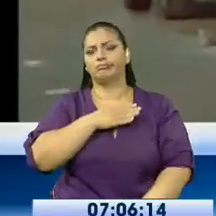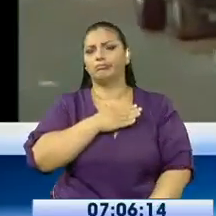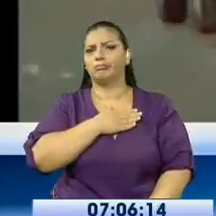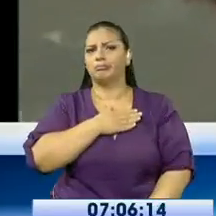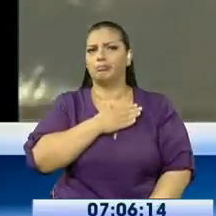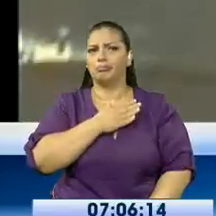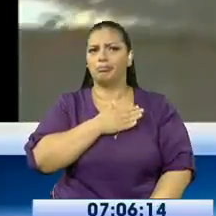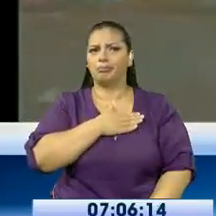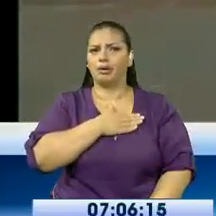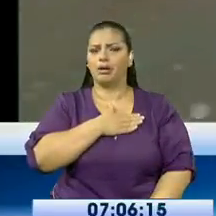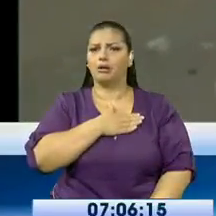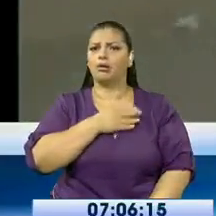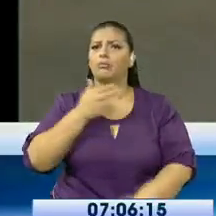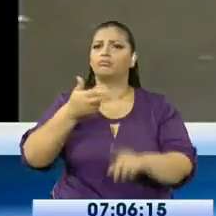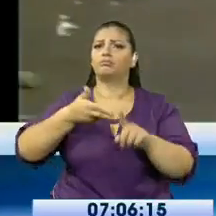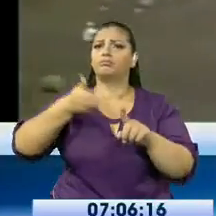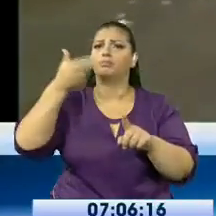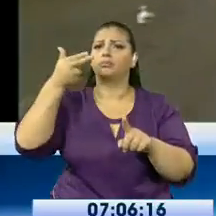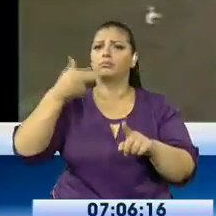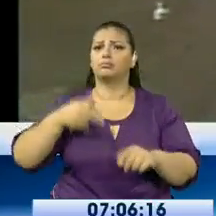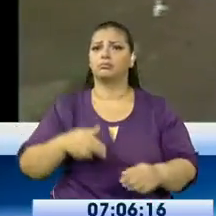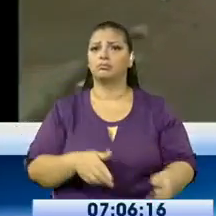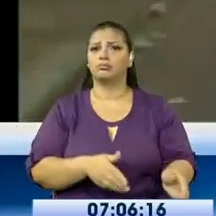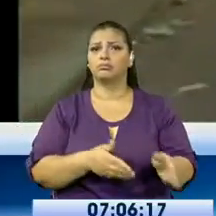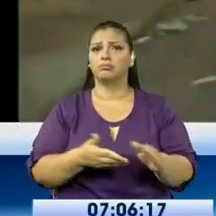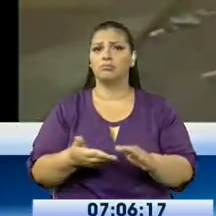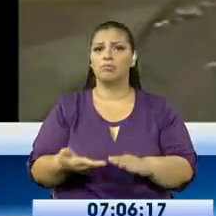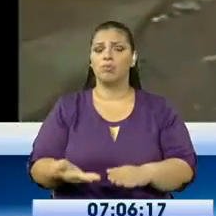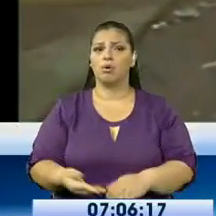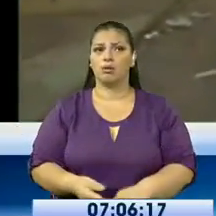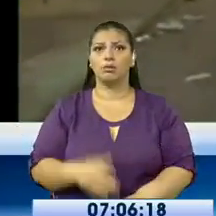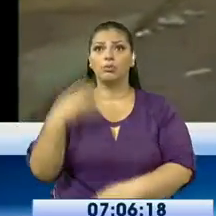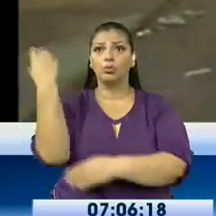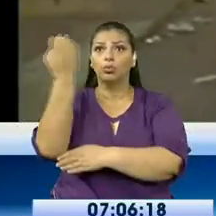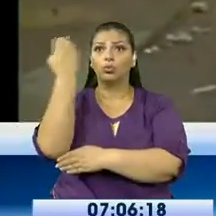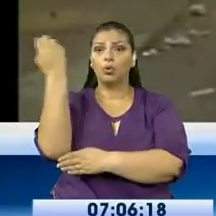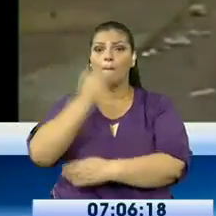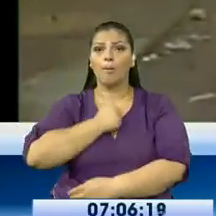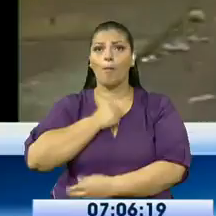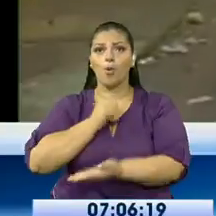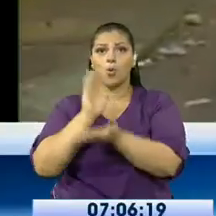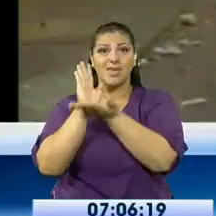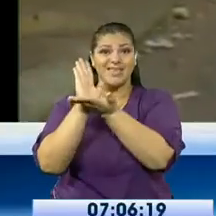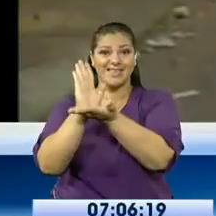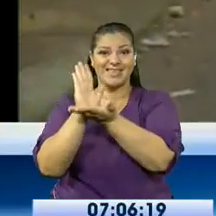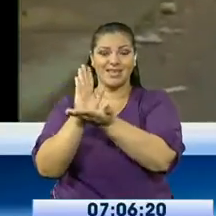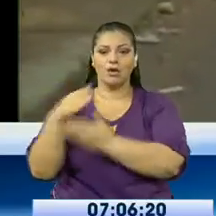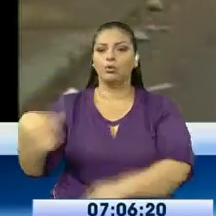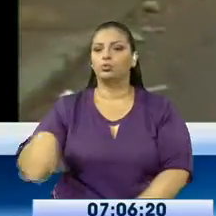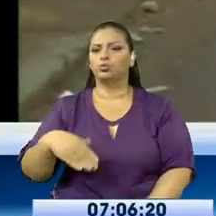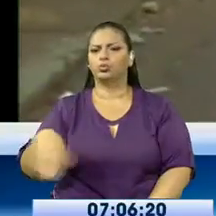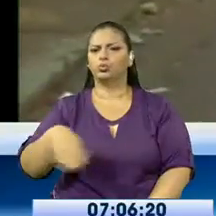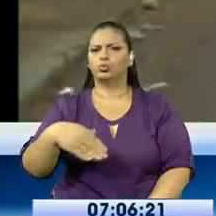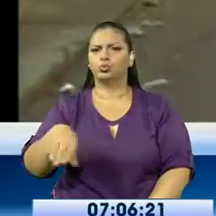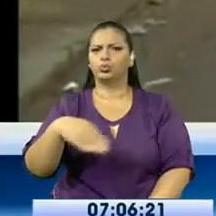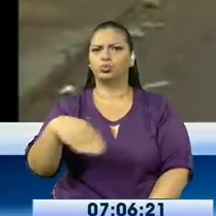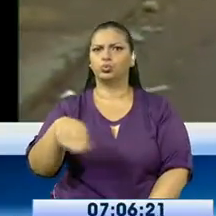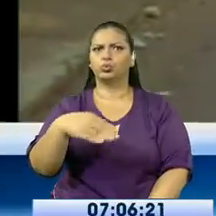una ambulancia del Instituto Ecuatoriano de Seguridad Social, cuyos paramédicos intentaron